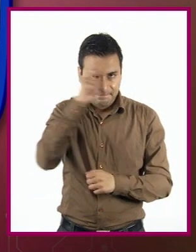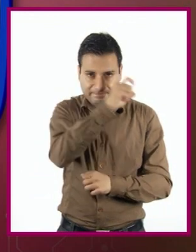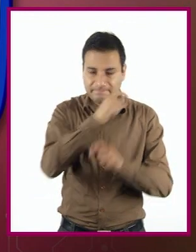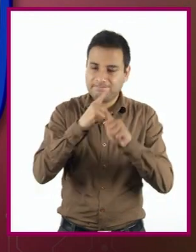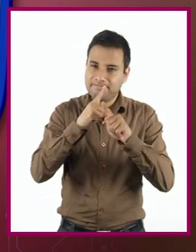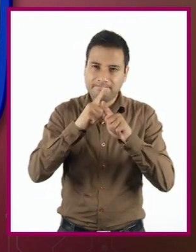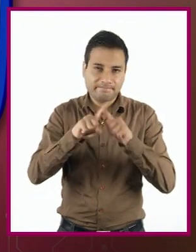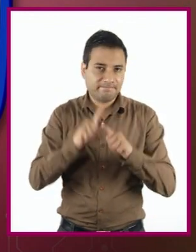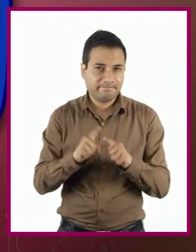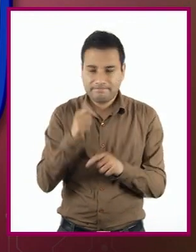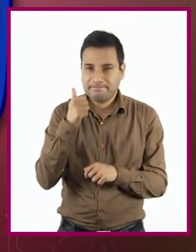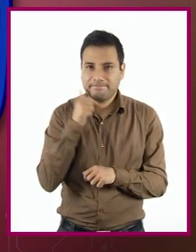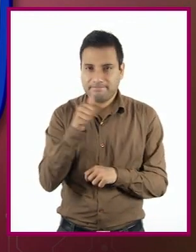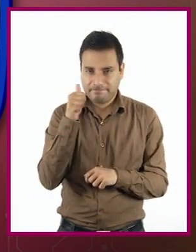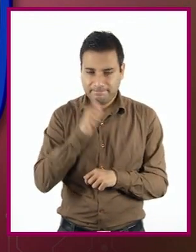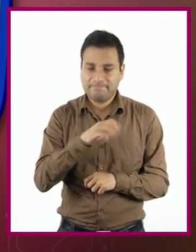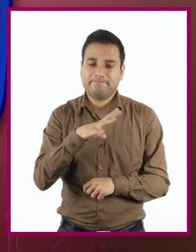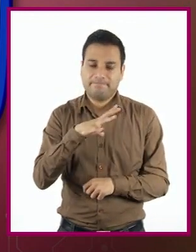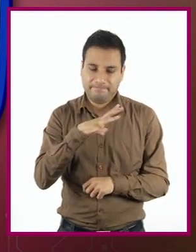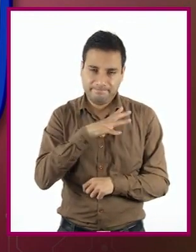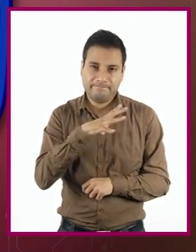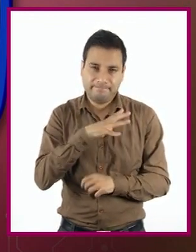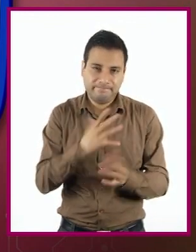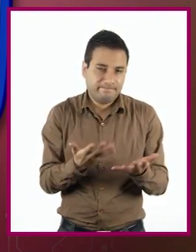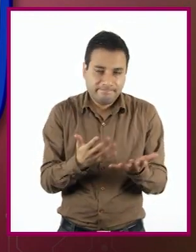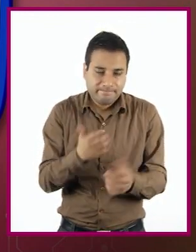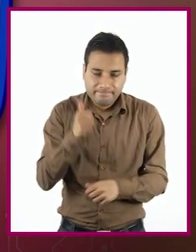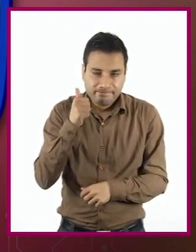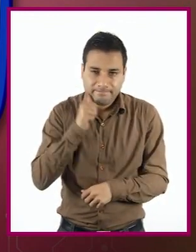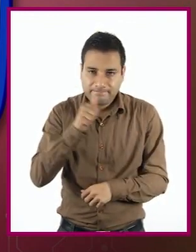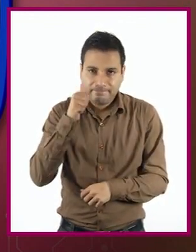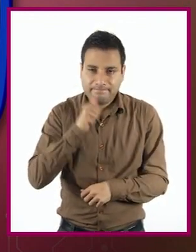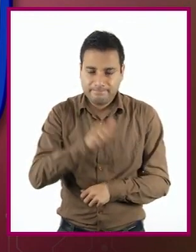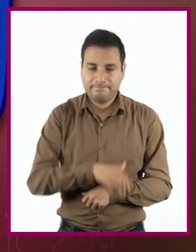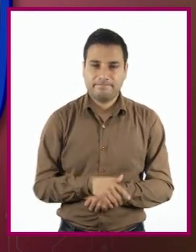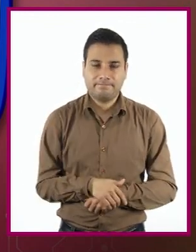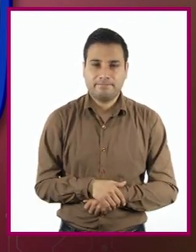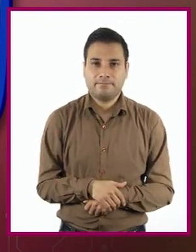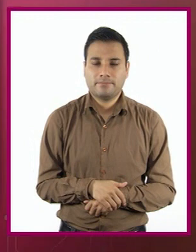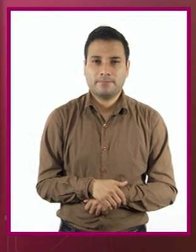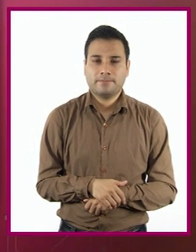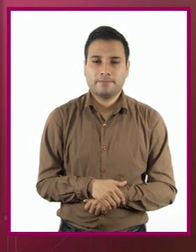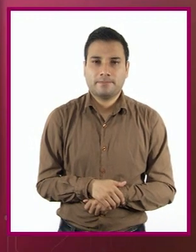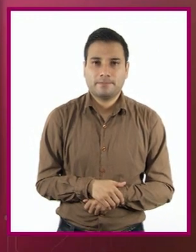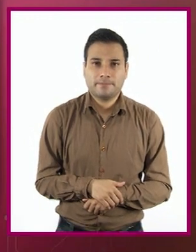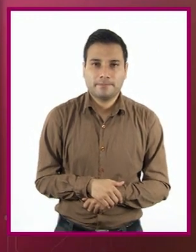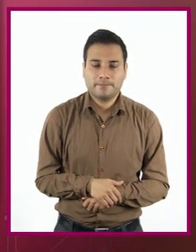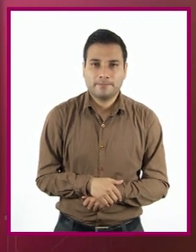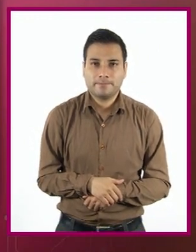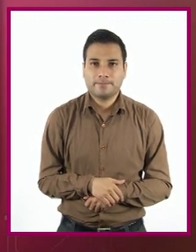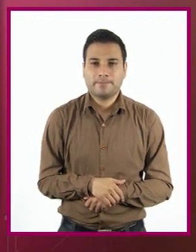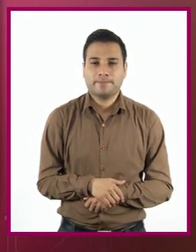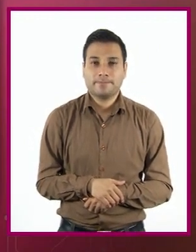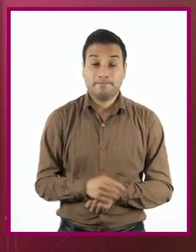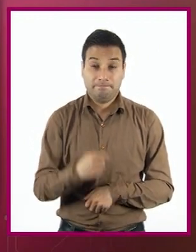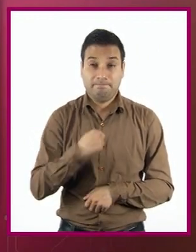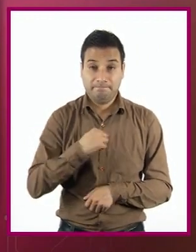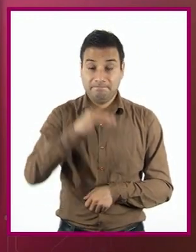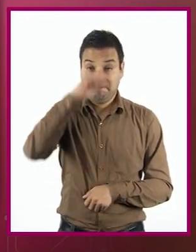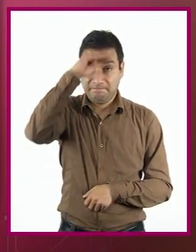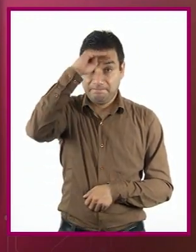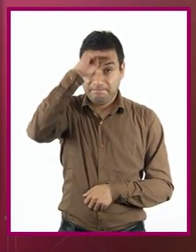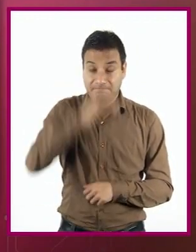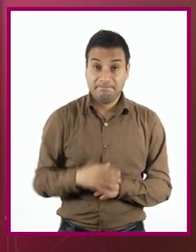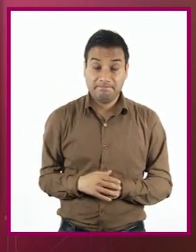nuestro desarrollo y el nivel de nuevos desafíos que nos vamos imponiendo. Pensando en las nuevas generaciones que